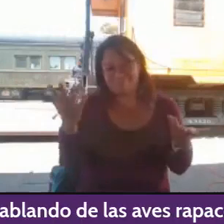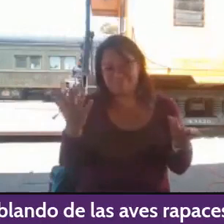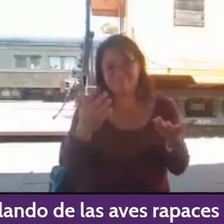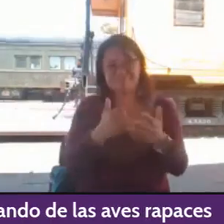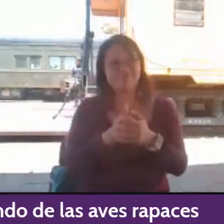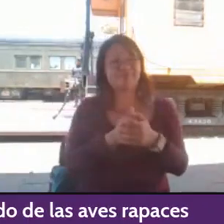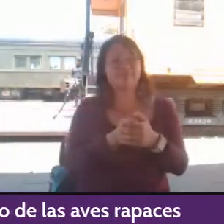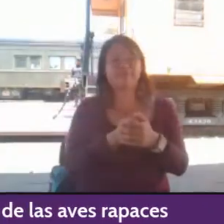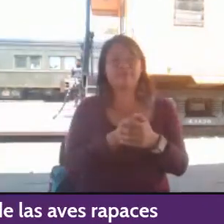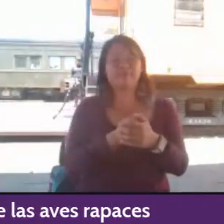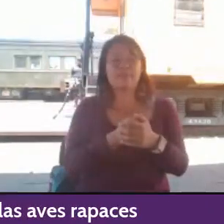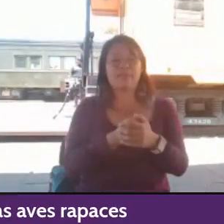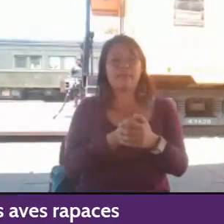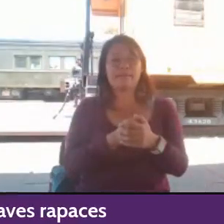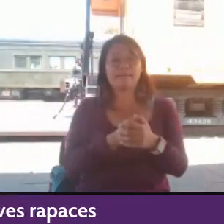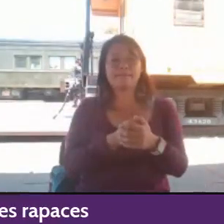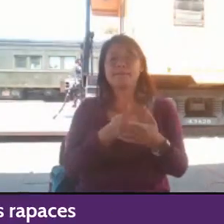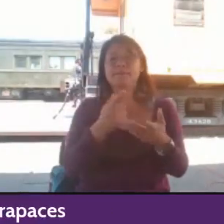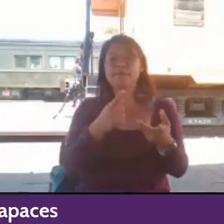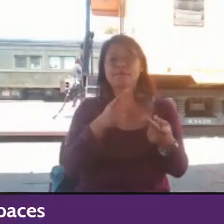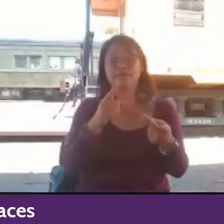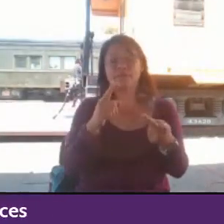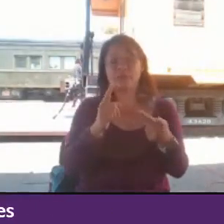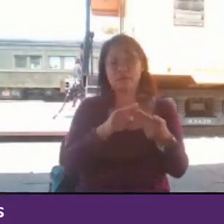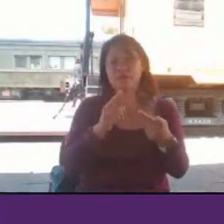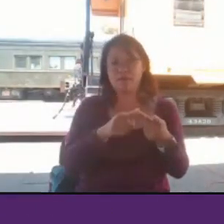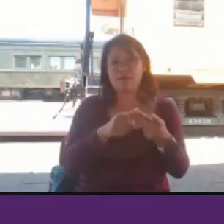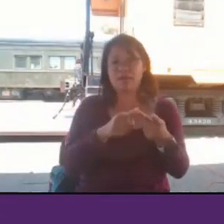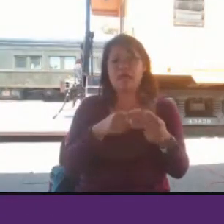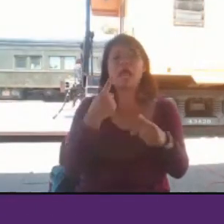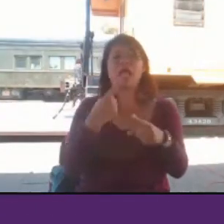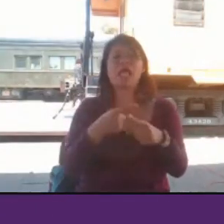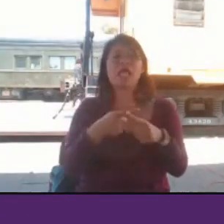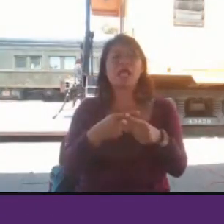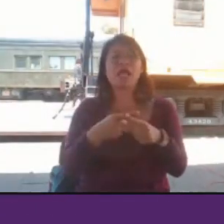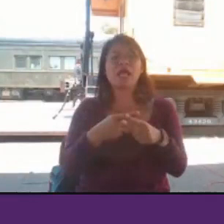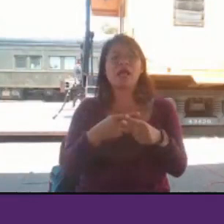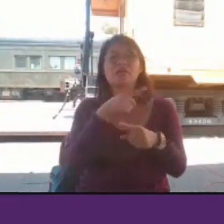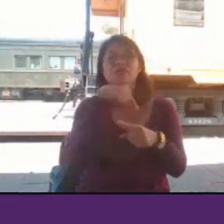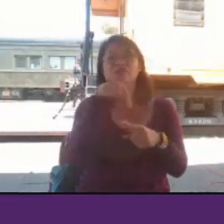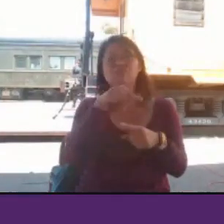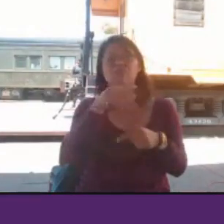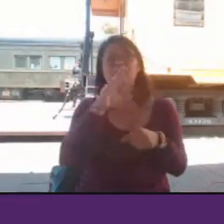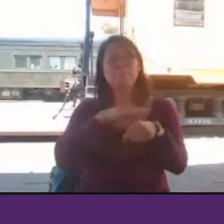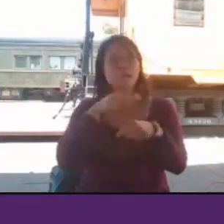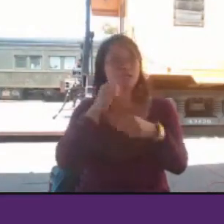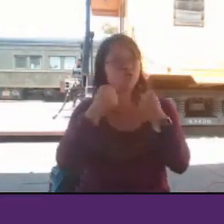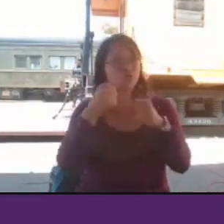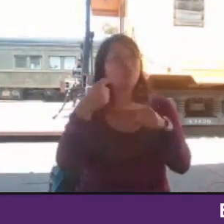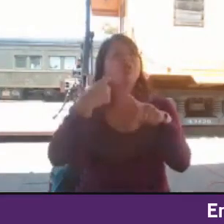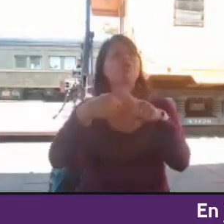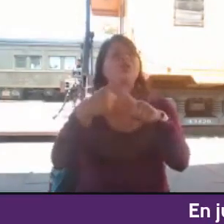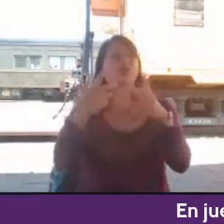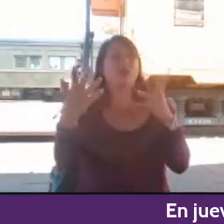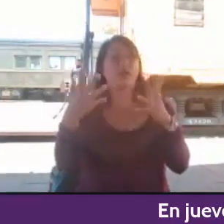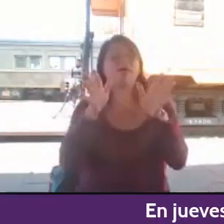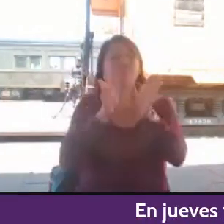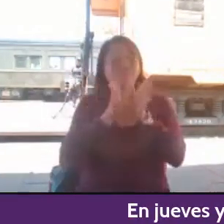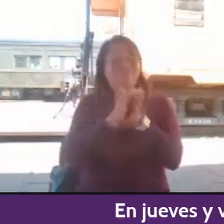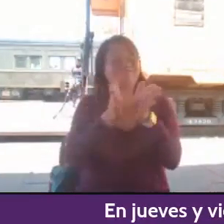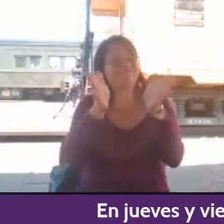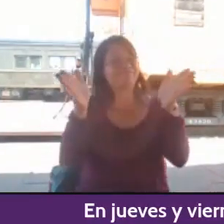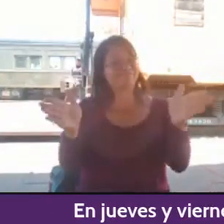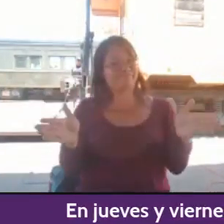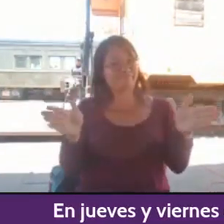favor. Y en este caso, para ver quién es más fuerte, vamos a separar a estas aves en dos. Las aves